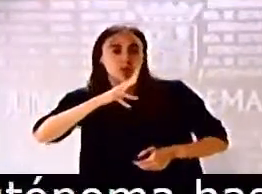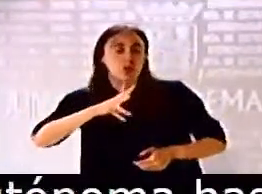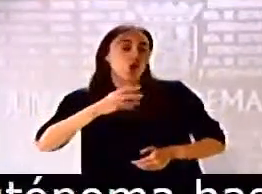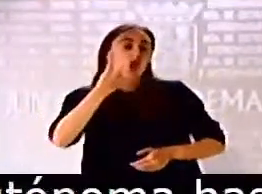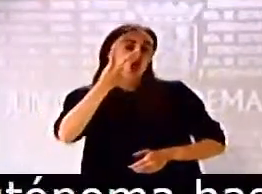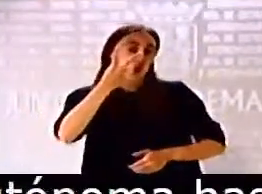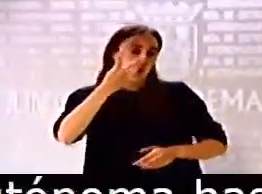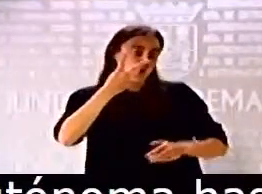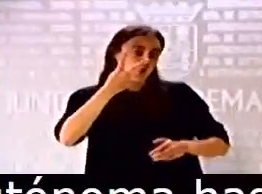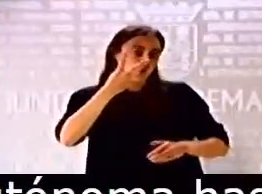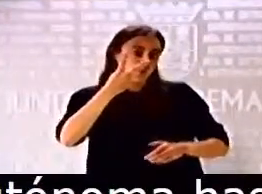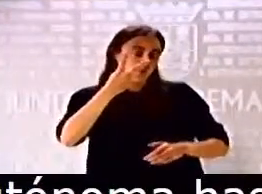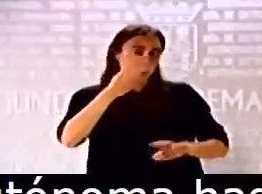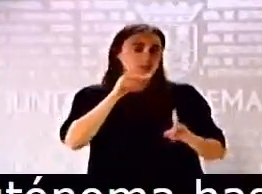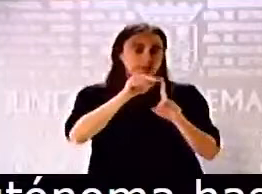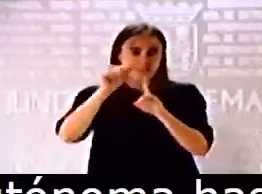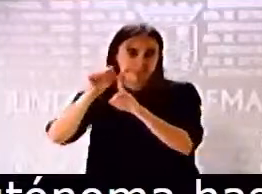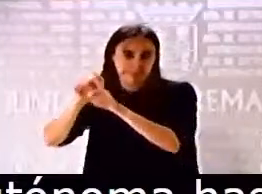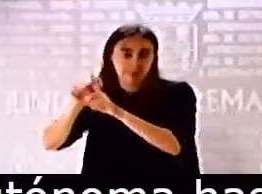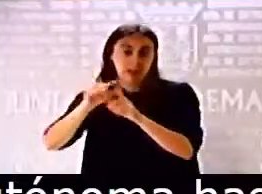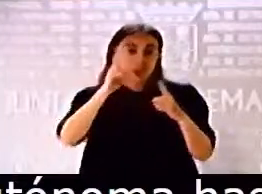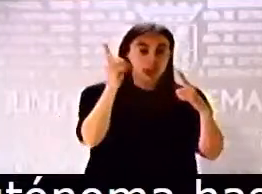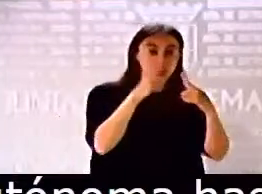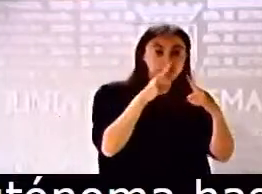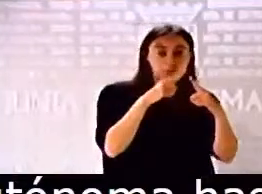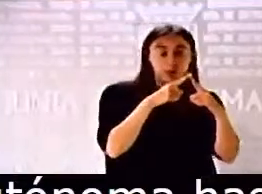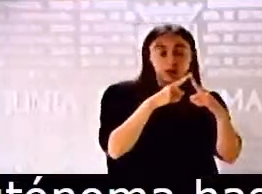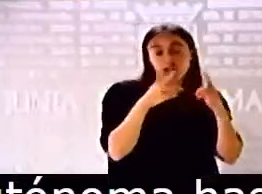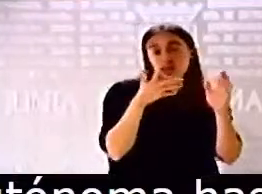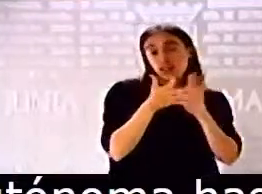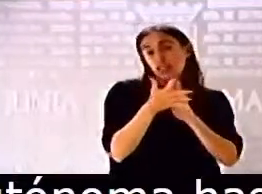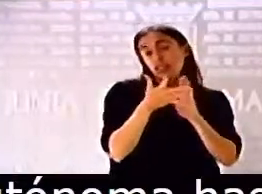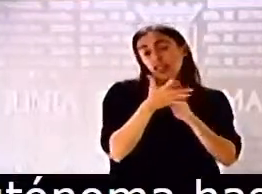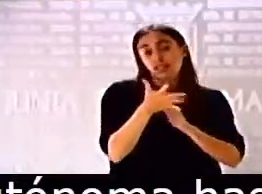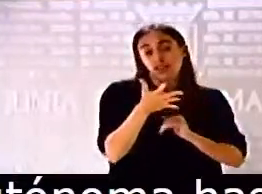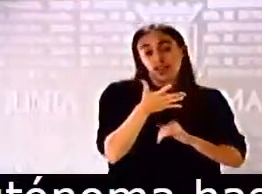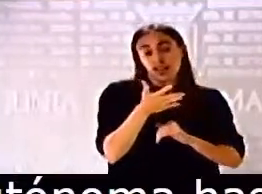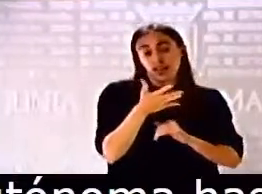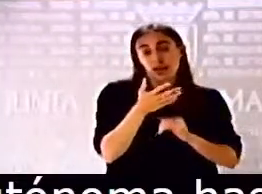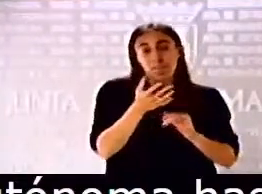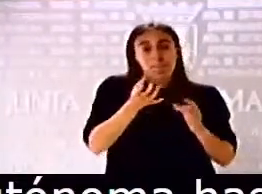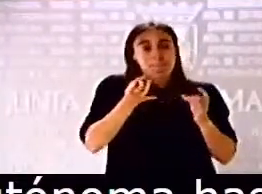fundamentales. El primer motivo, no queremos caer en la precipitación.